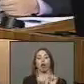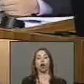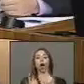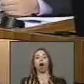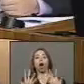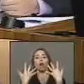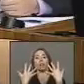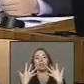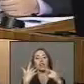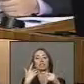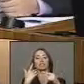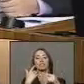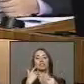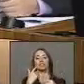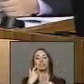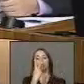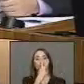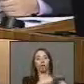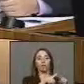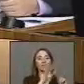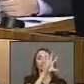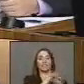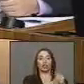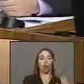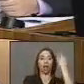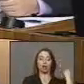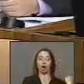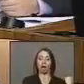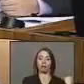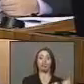en cinco años,